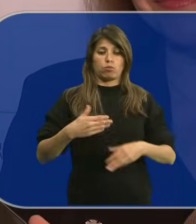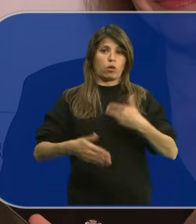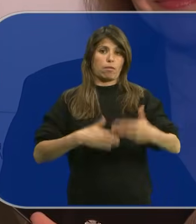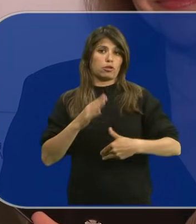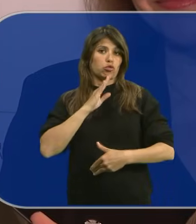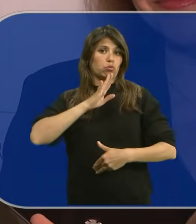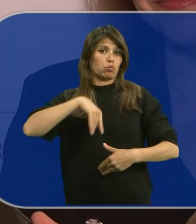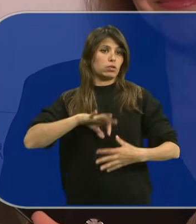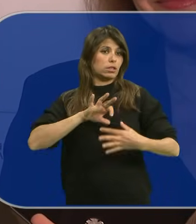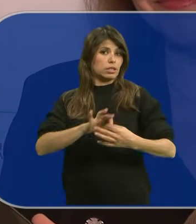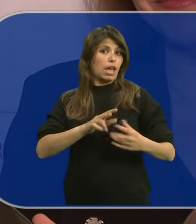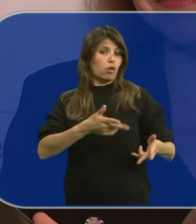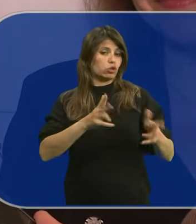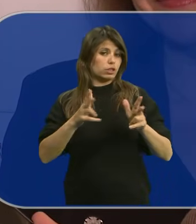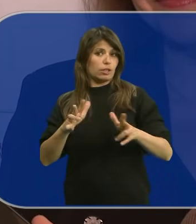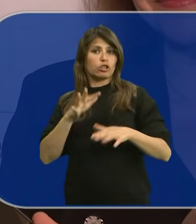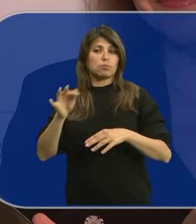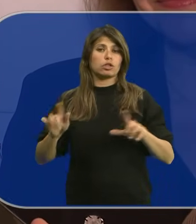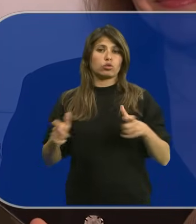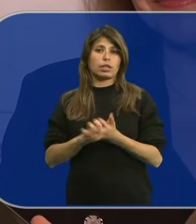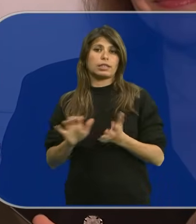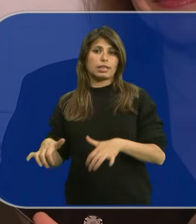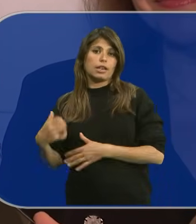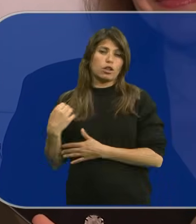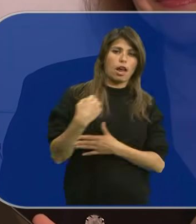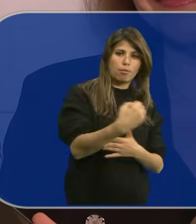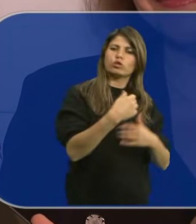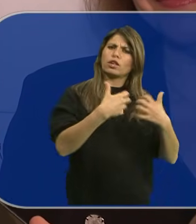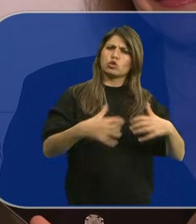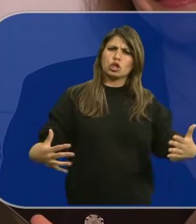procedimientos correspondientes de autorizaciones y el apoyo de la Junta de Castilla y León a toda